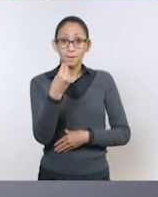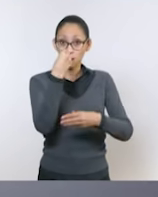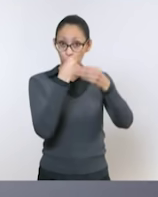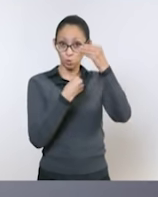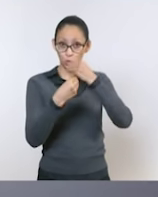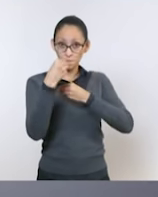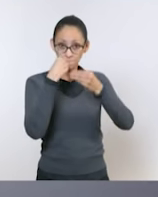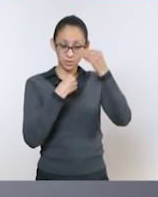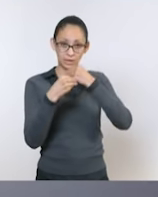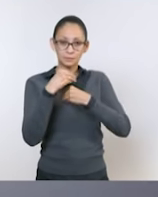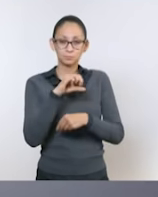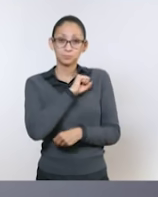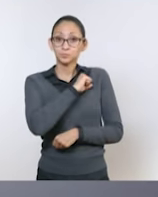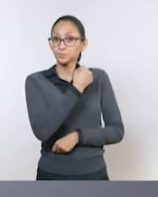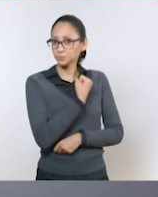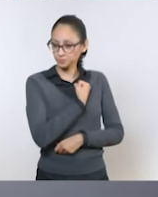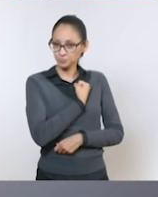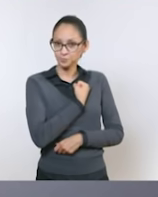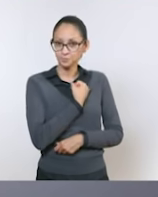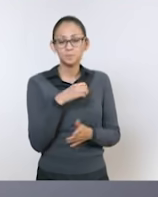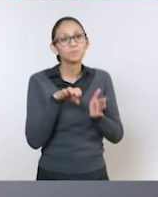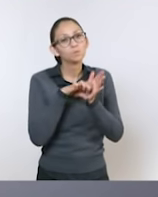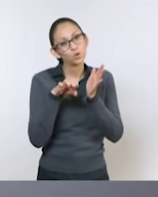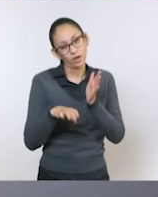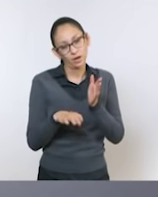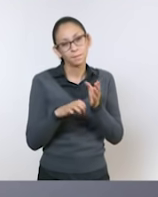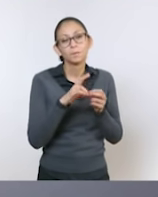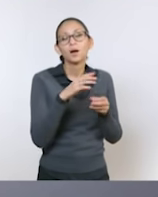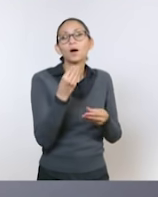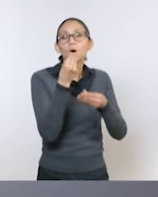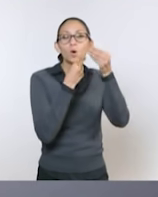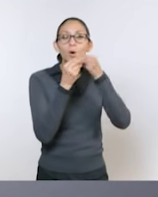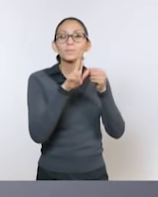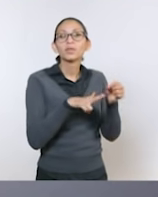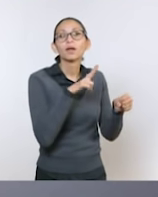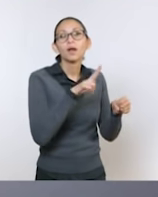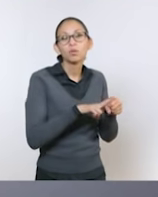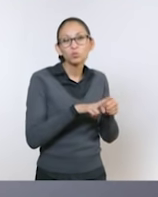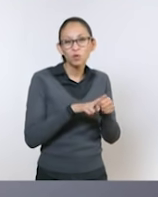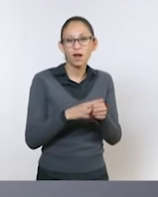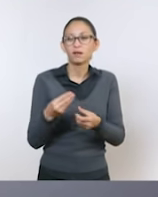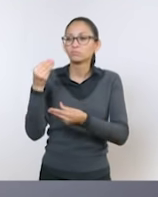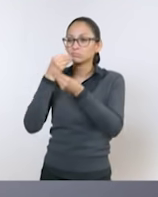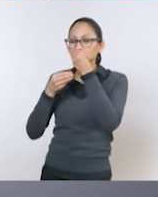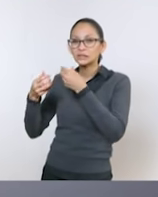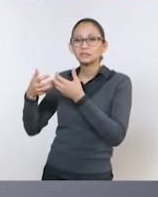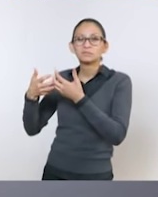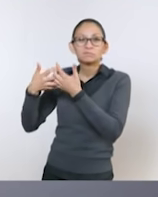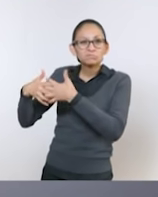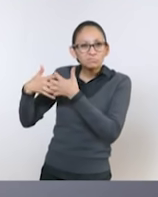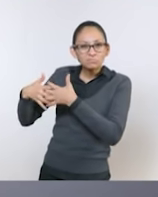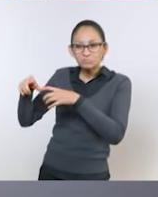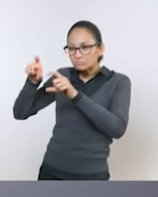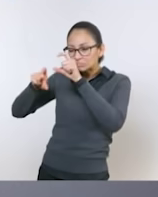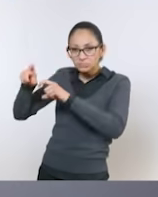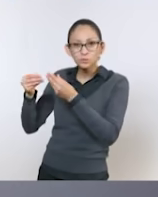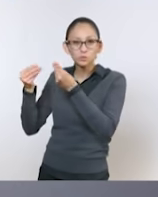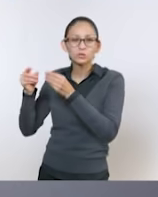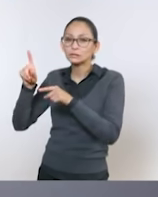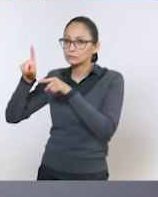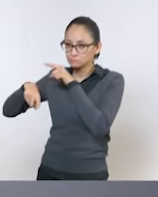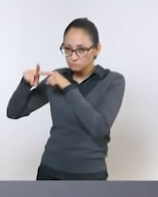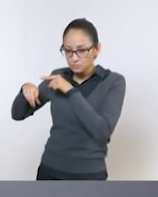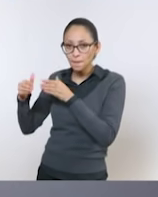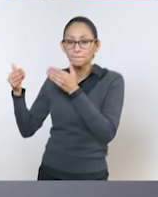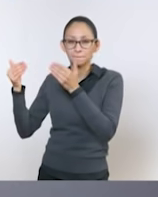Definitivamente hay que comer los alimentos más nutritivos, es decir, los que son más naturales, menos procesados,